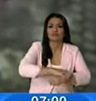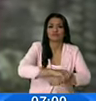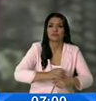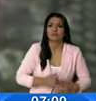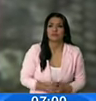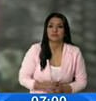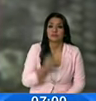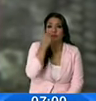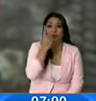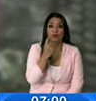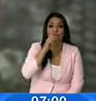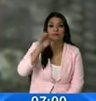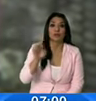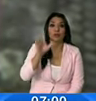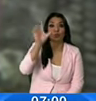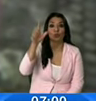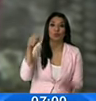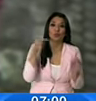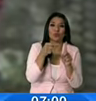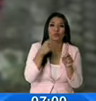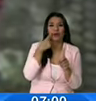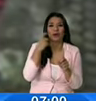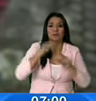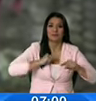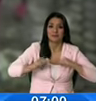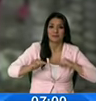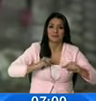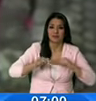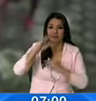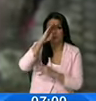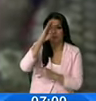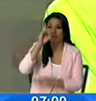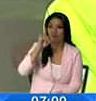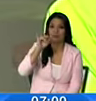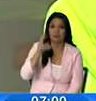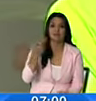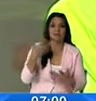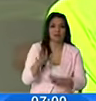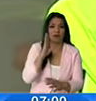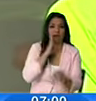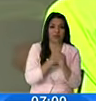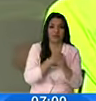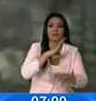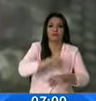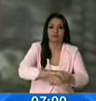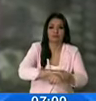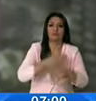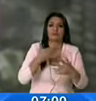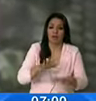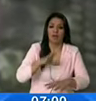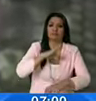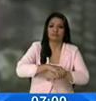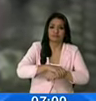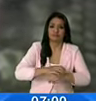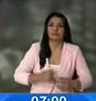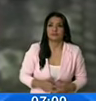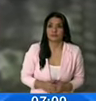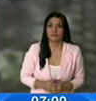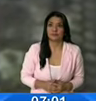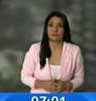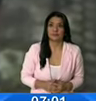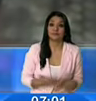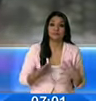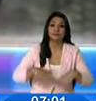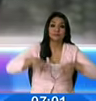este 11 de julio Víctor Arauz, jefe de la DINASET, el objetivo se logró. Esa persona ya se encuentra detenida. Arauz también aclaró que, de acuerdo